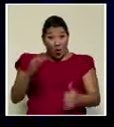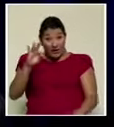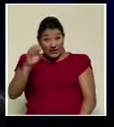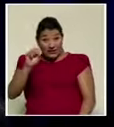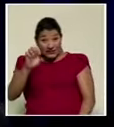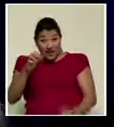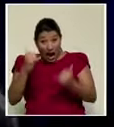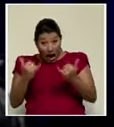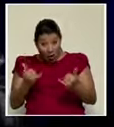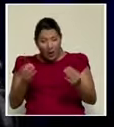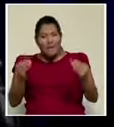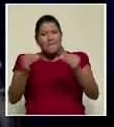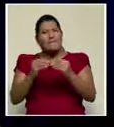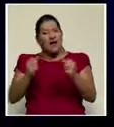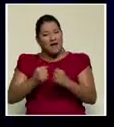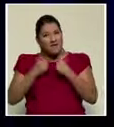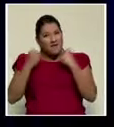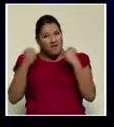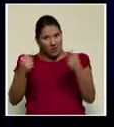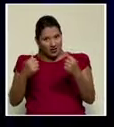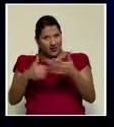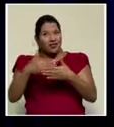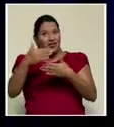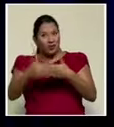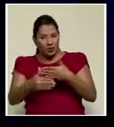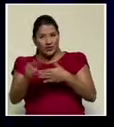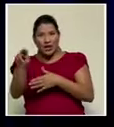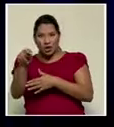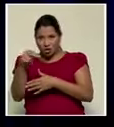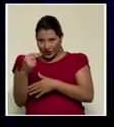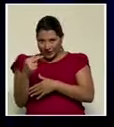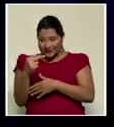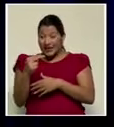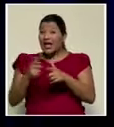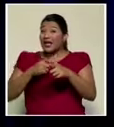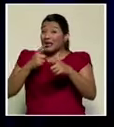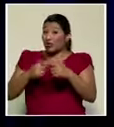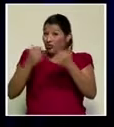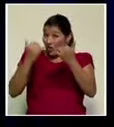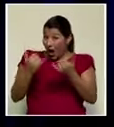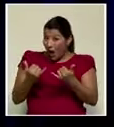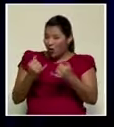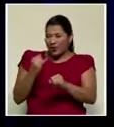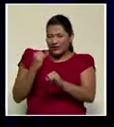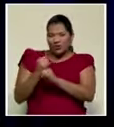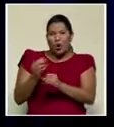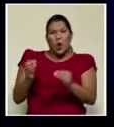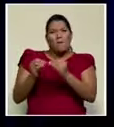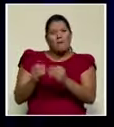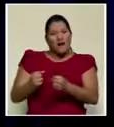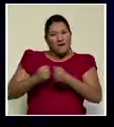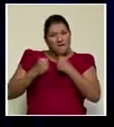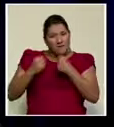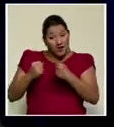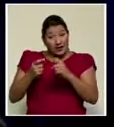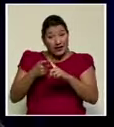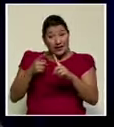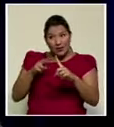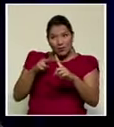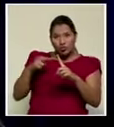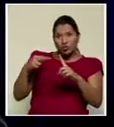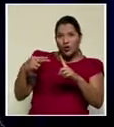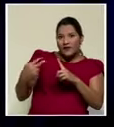y probablemente después de todo este socollón, ¿verdad?, tengamos una institucionalidad mucho más robusta, mucho más fuerte desde el punto de vista no solamente perceptual, sino